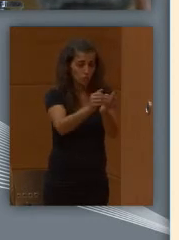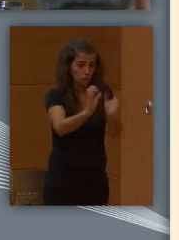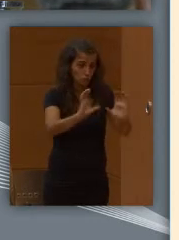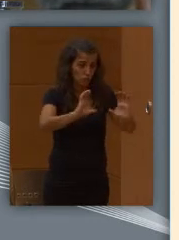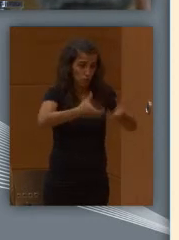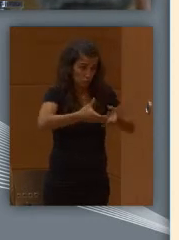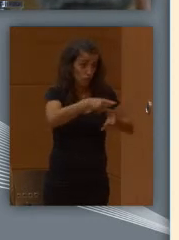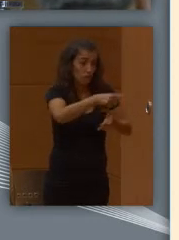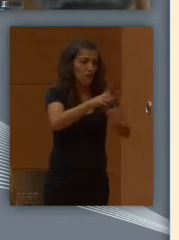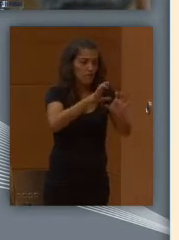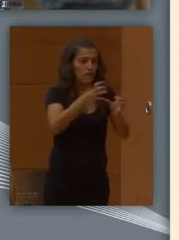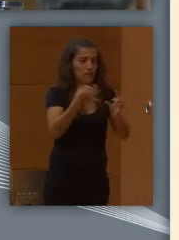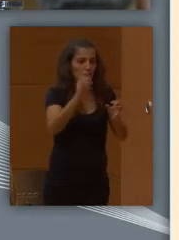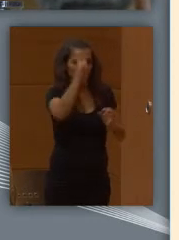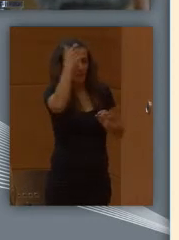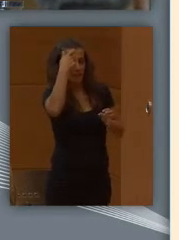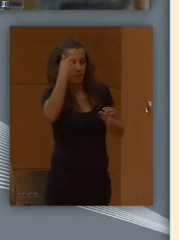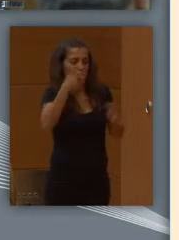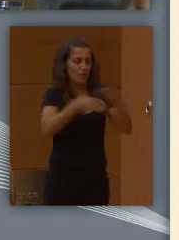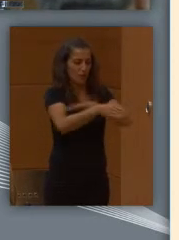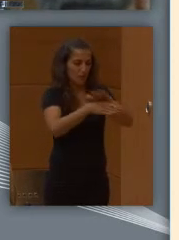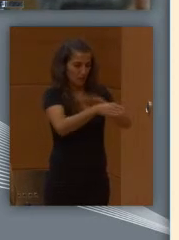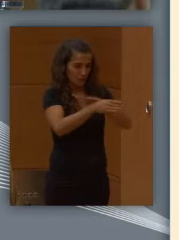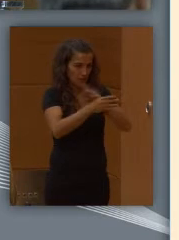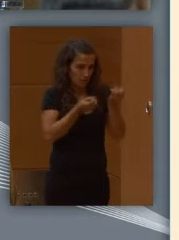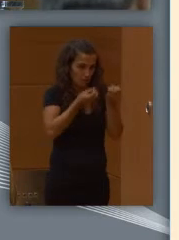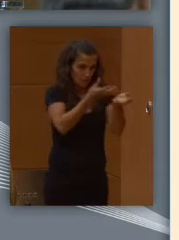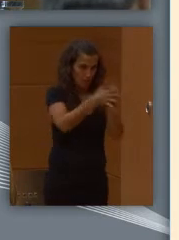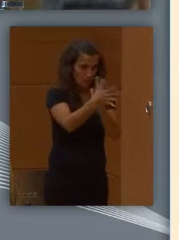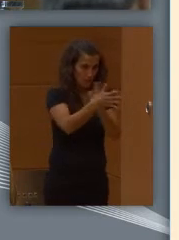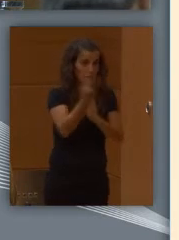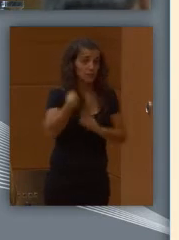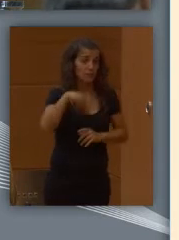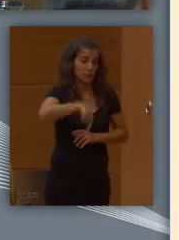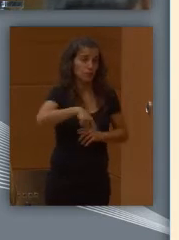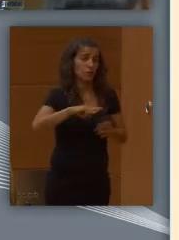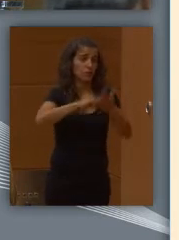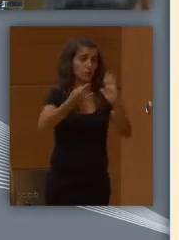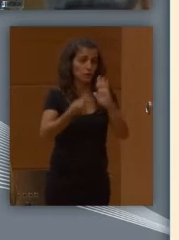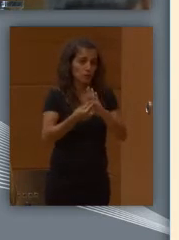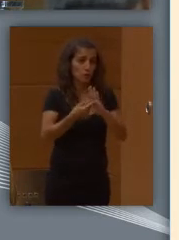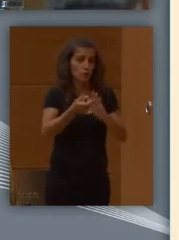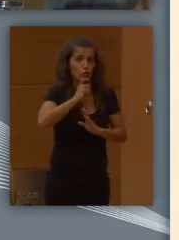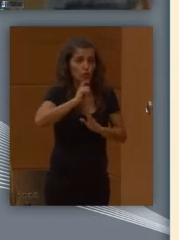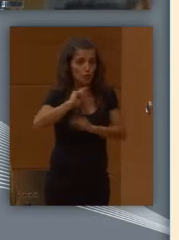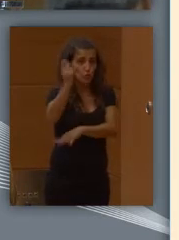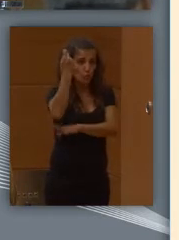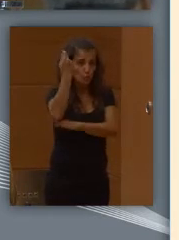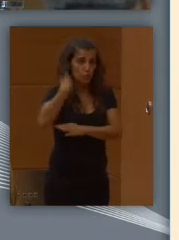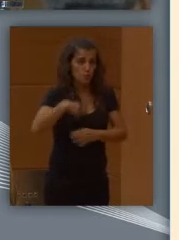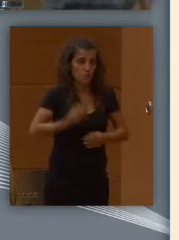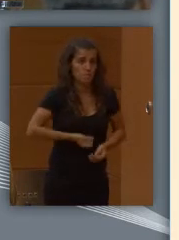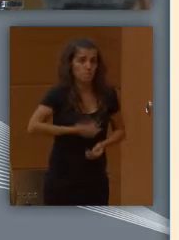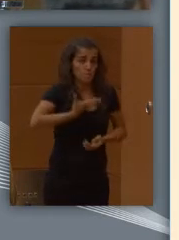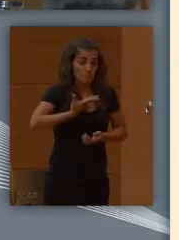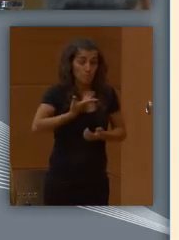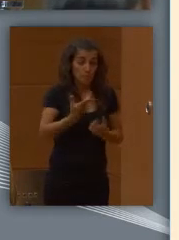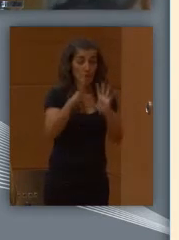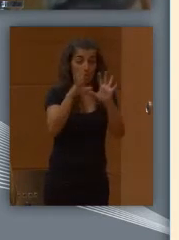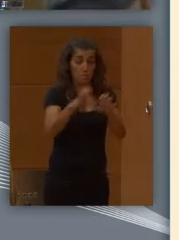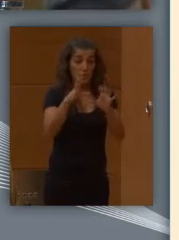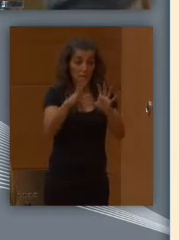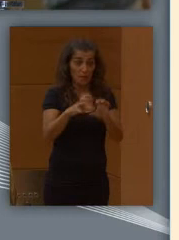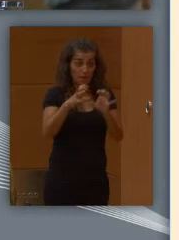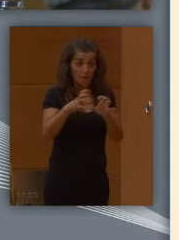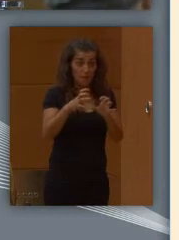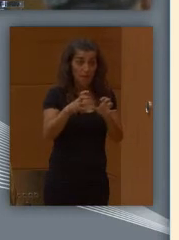es accesibilidad, ¿no? Entonces, una de las ideas de este proyecto es cómo conseguir que vocacionalmente uno aprenda